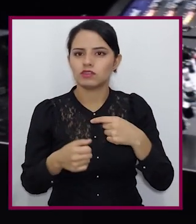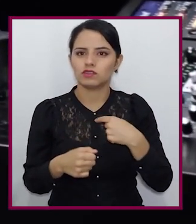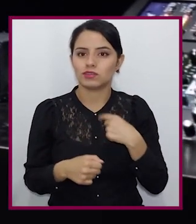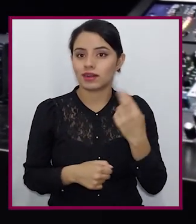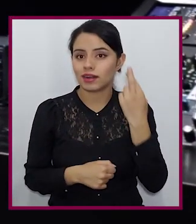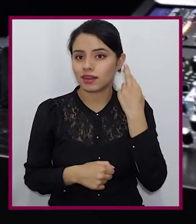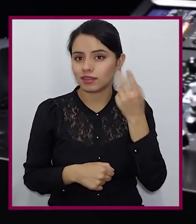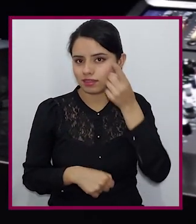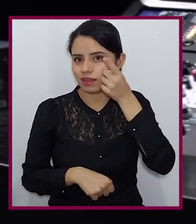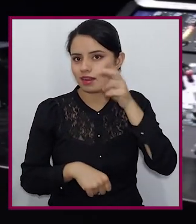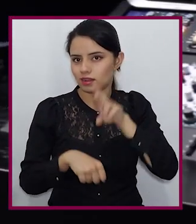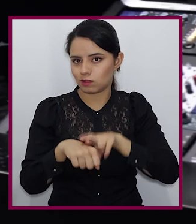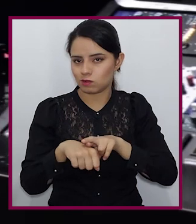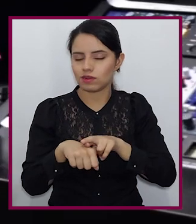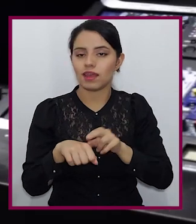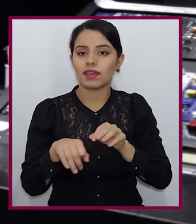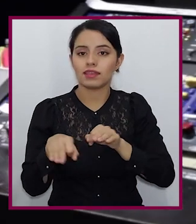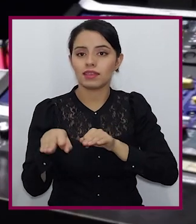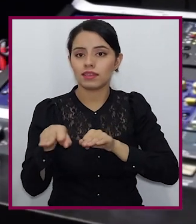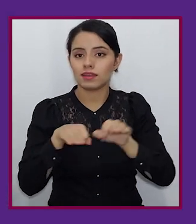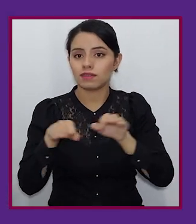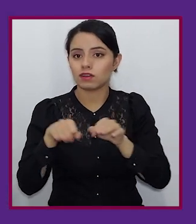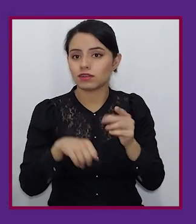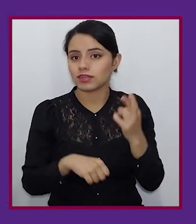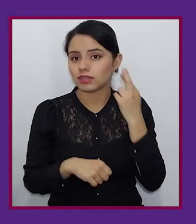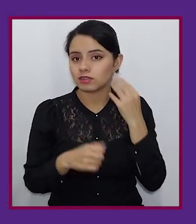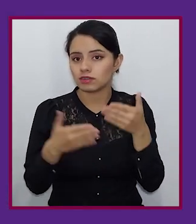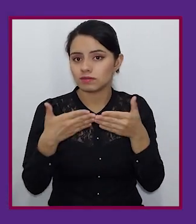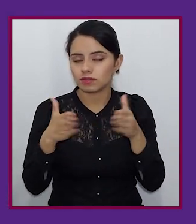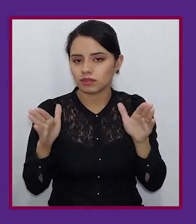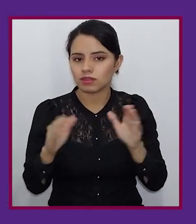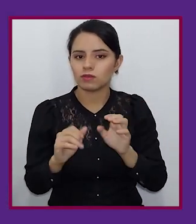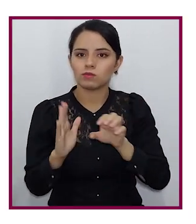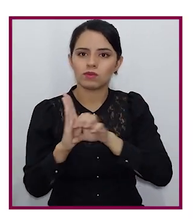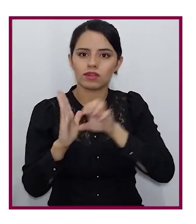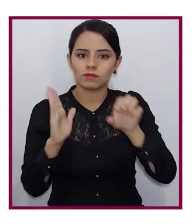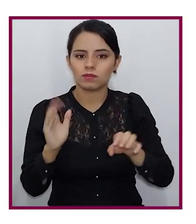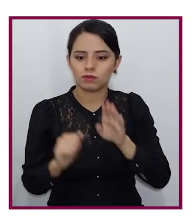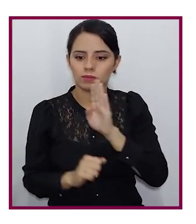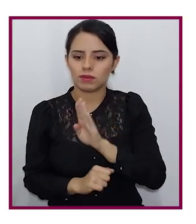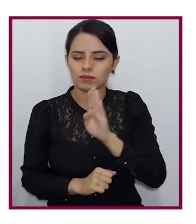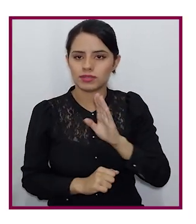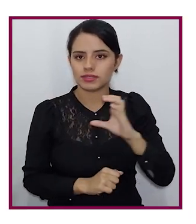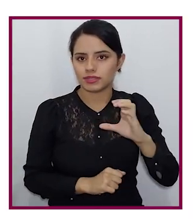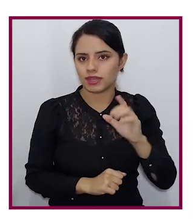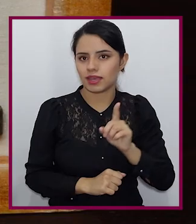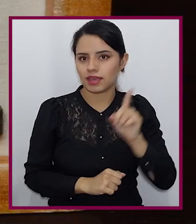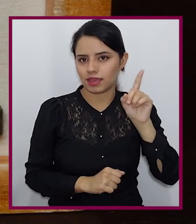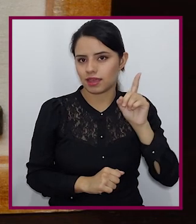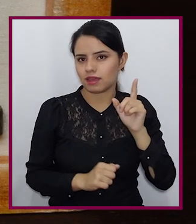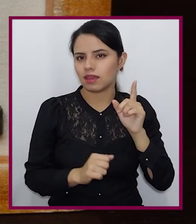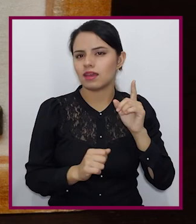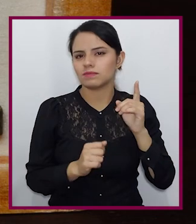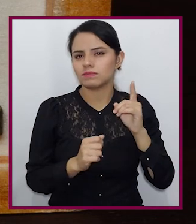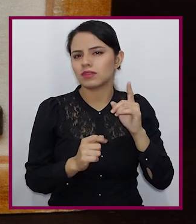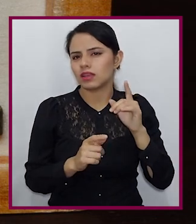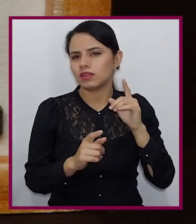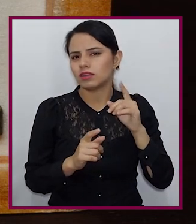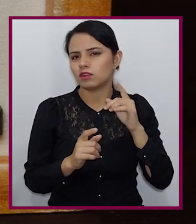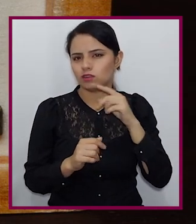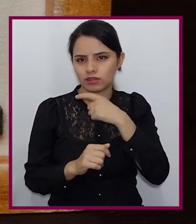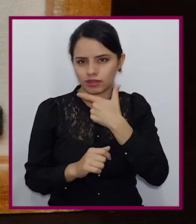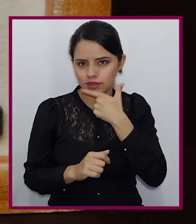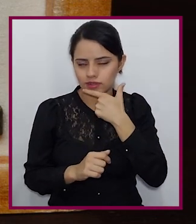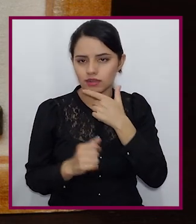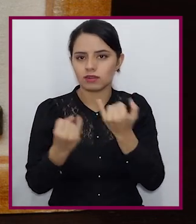radio, he colaborado con estaciones de radio pública como la BBC de Londres y la CBC de Canadá, he hecho muchísimos trabajos,